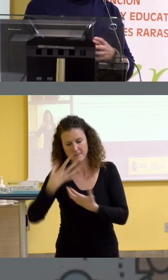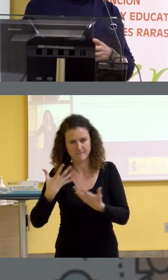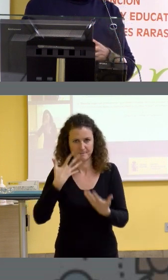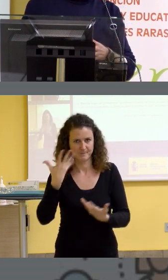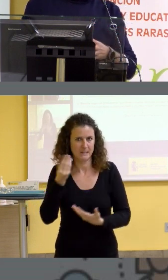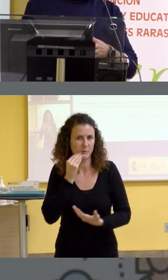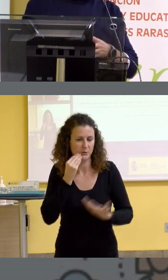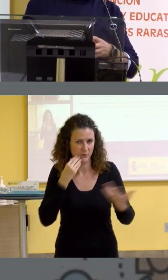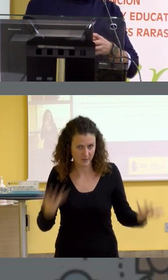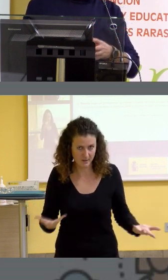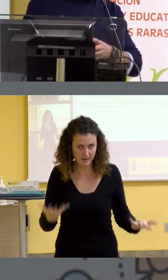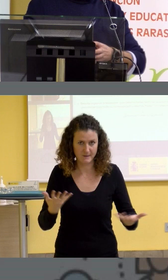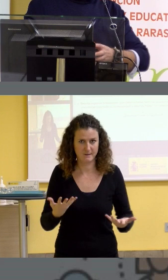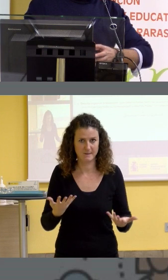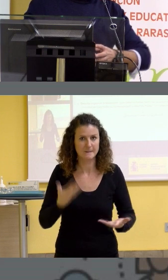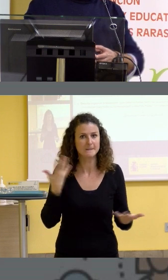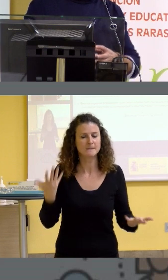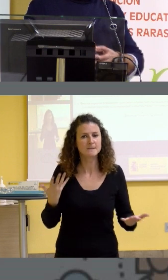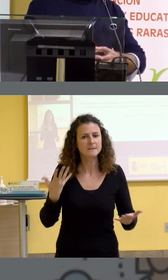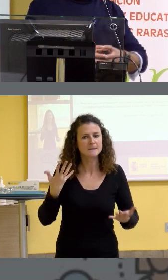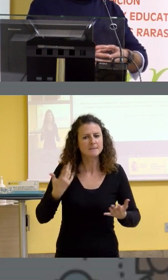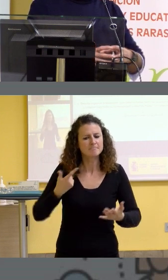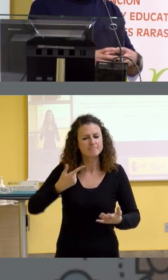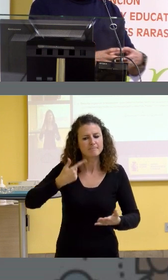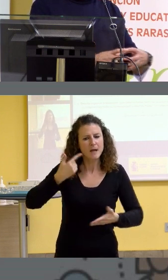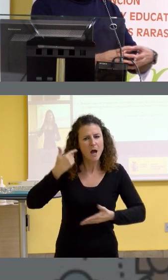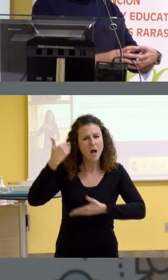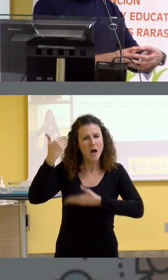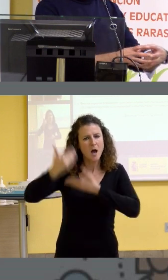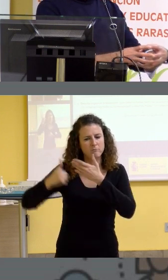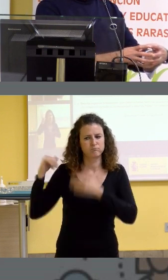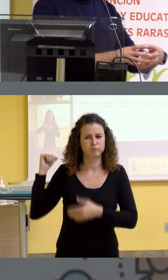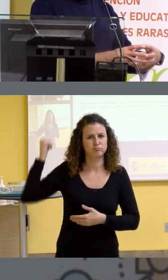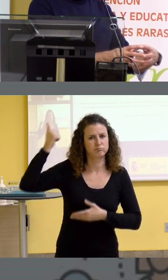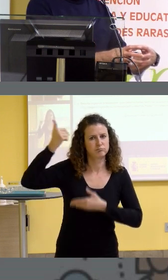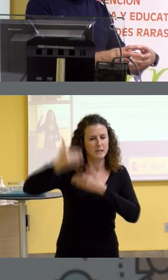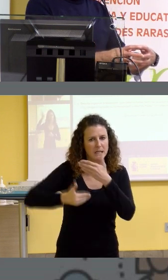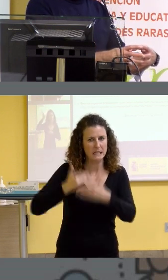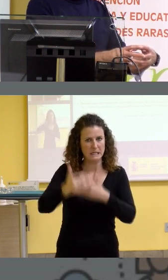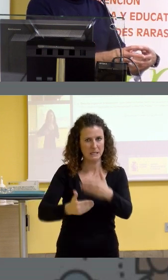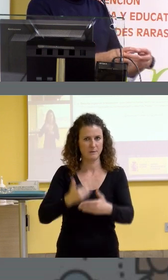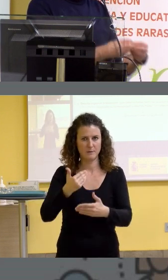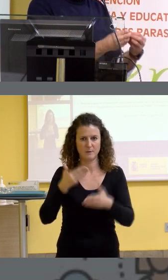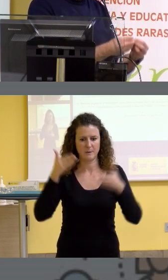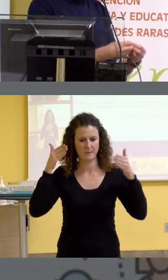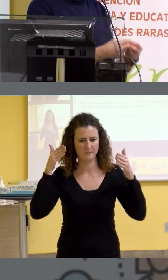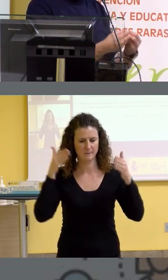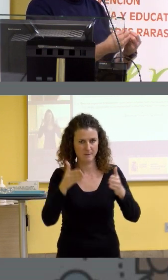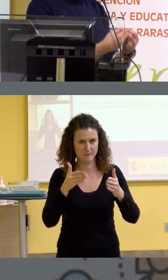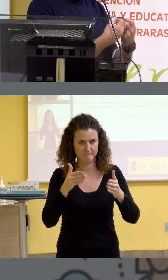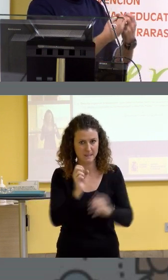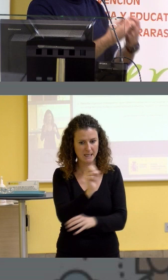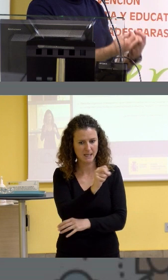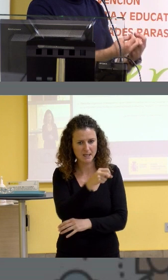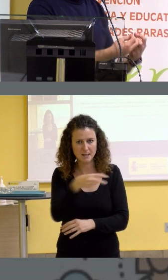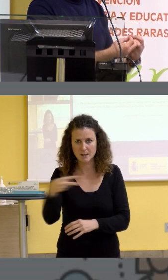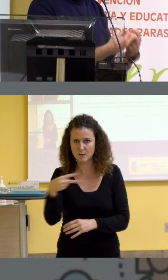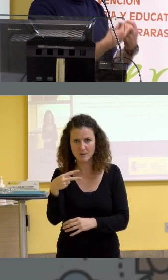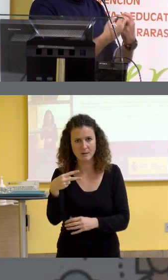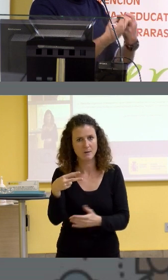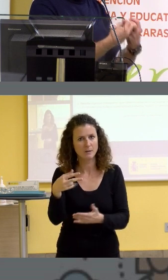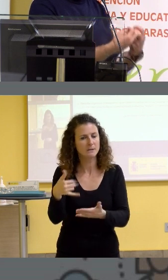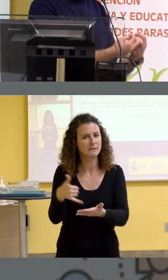Es decir, la evolución ha dedicado millones de años a llegar a esto. Y el producto es terriblemente